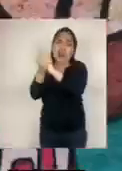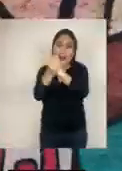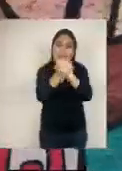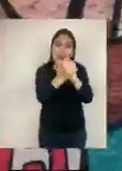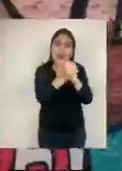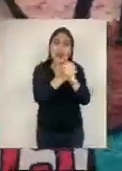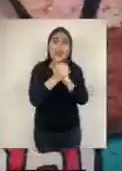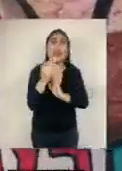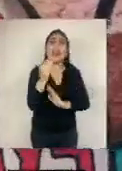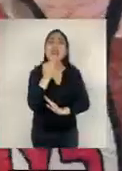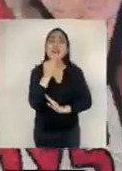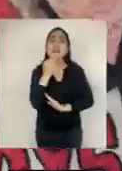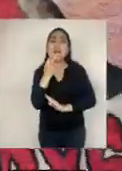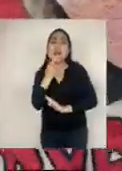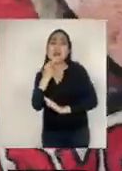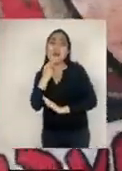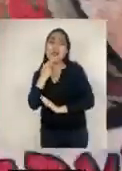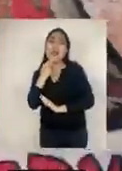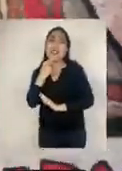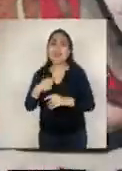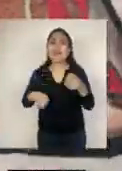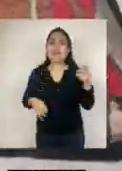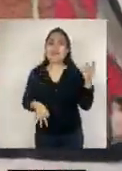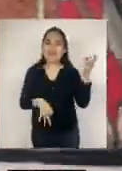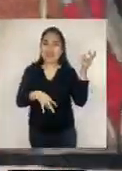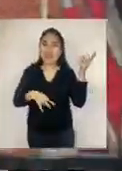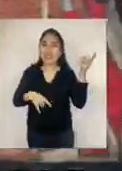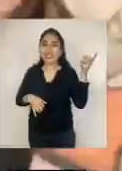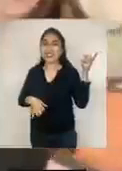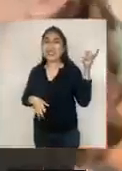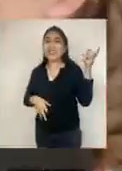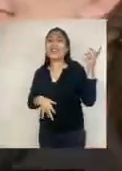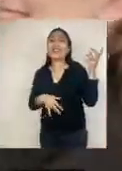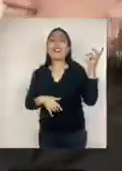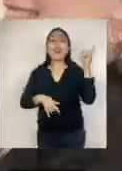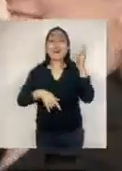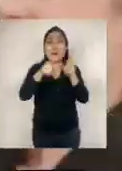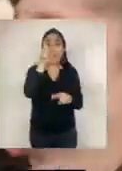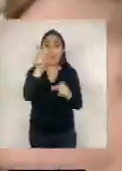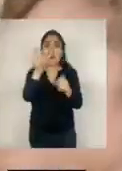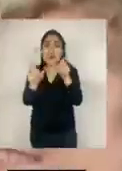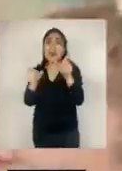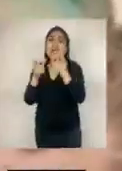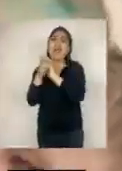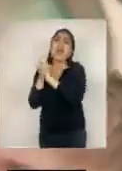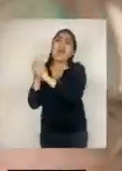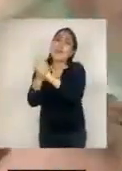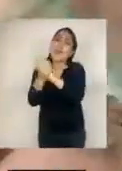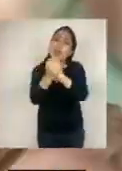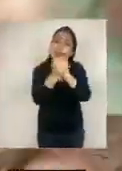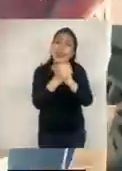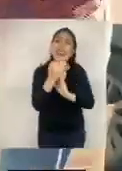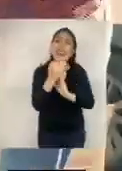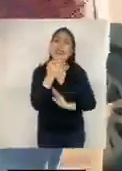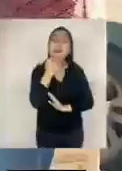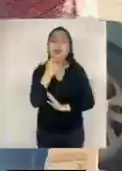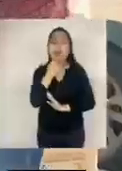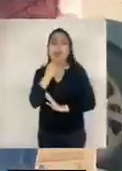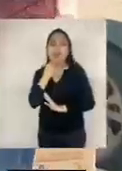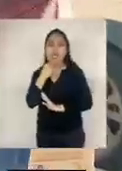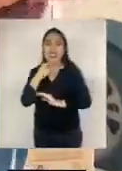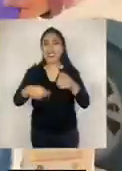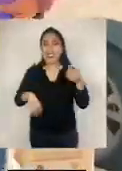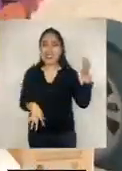y generalmente dirigida por varones. Imagínate una mujer hoy día, hay tantas chinchineras en Chile, tan lindo eso. Preguntan mucho si va a salir en la